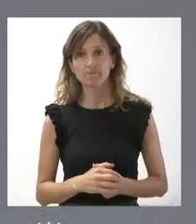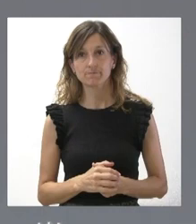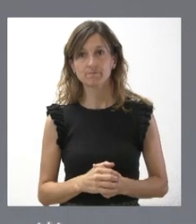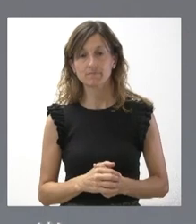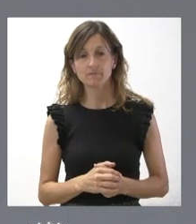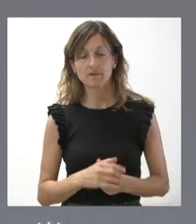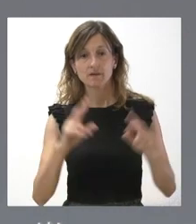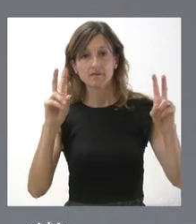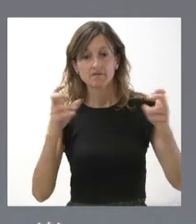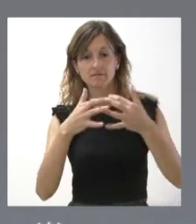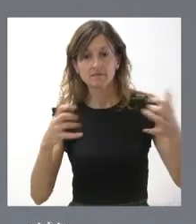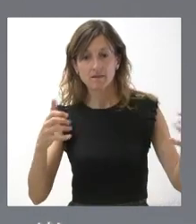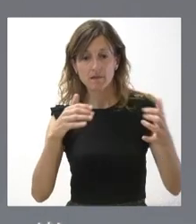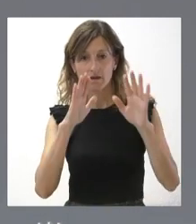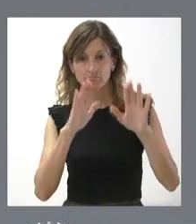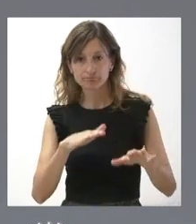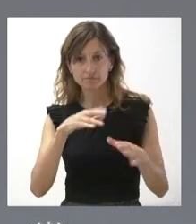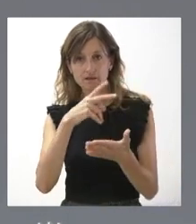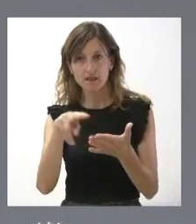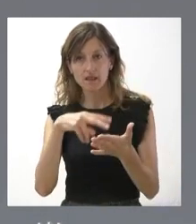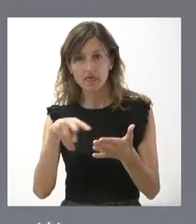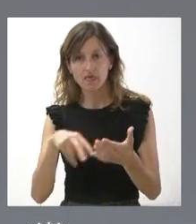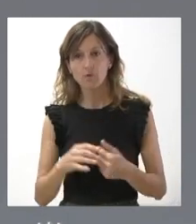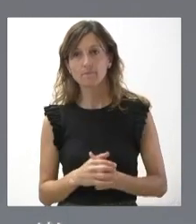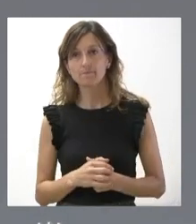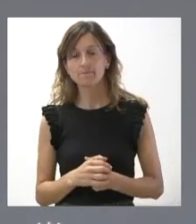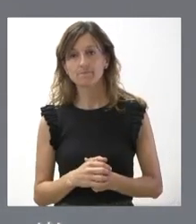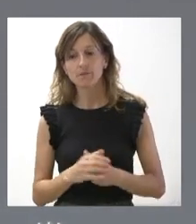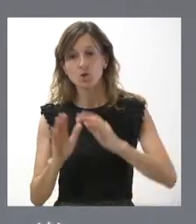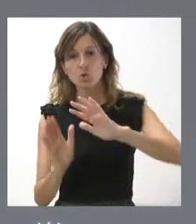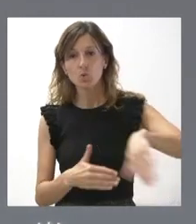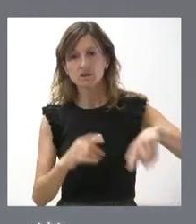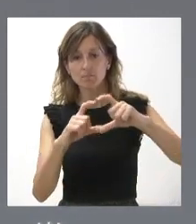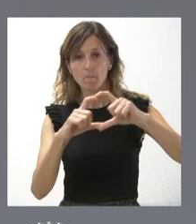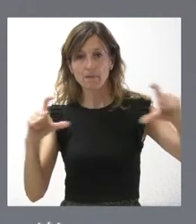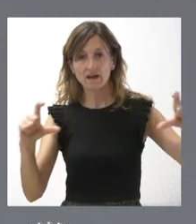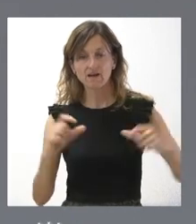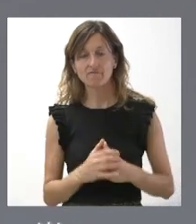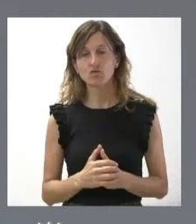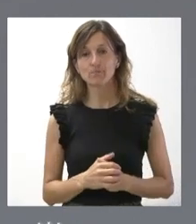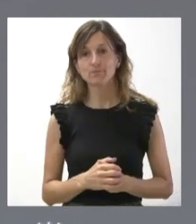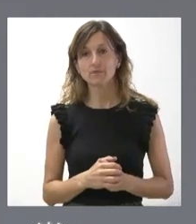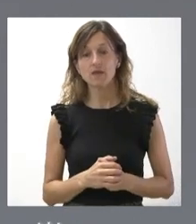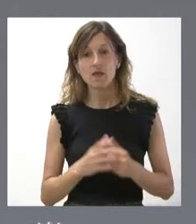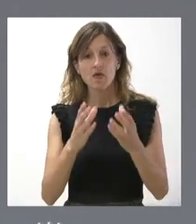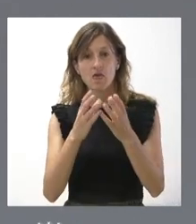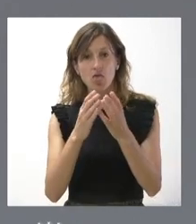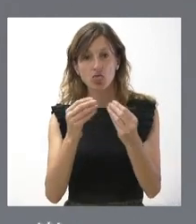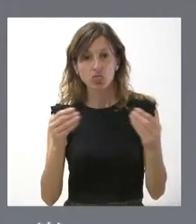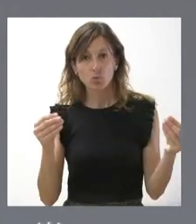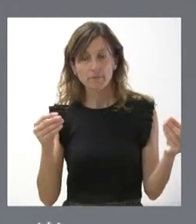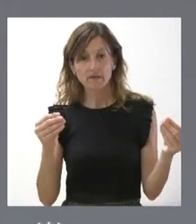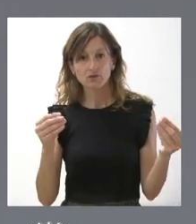Le cito textualmente el último párrafo. Es un documento, evidentemente, que